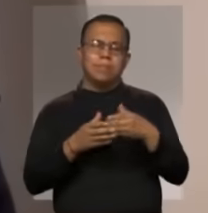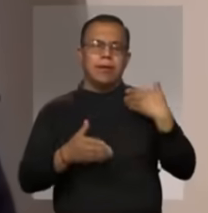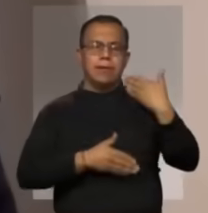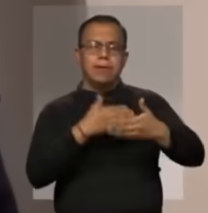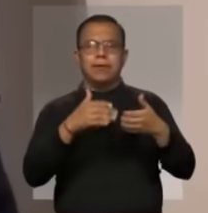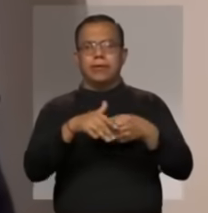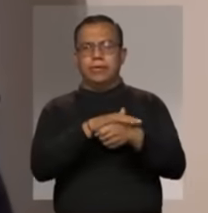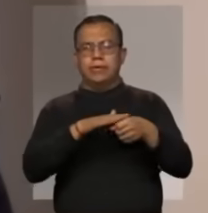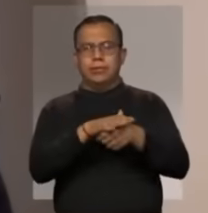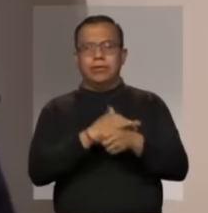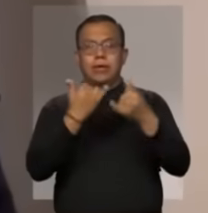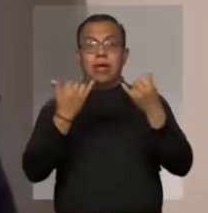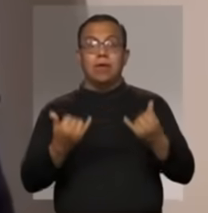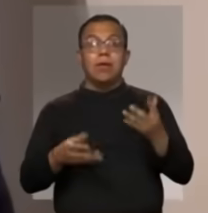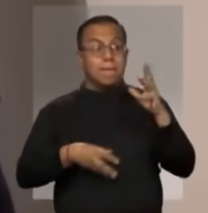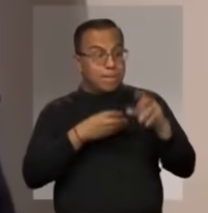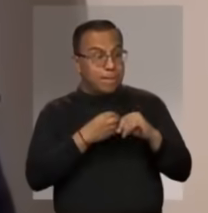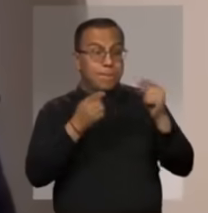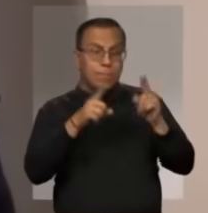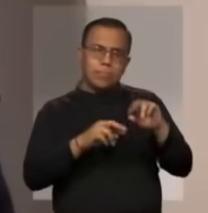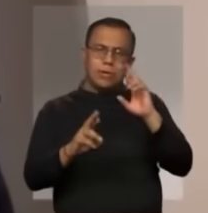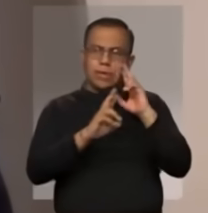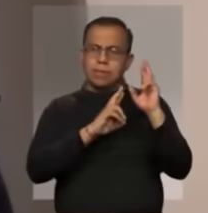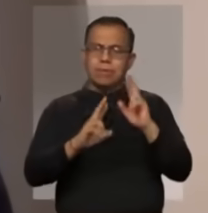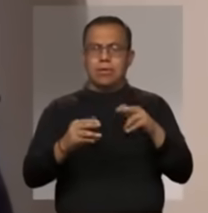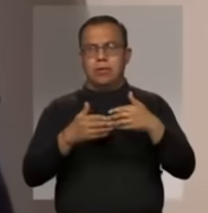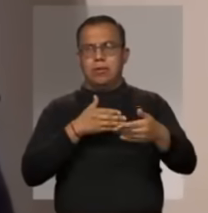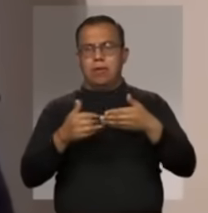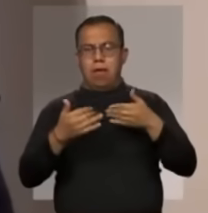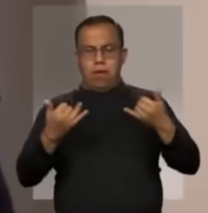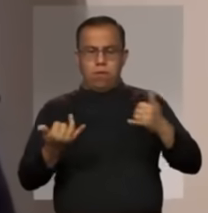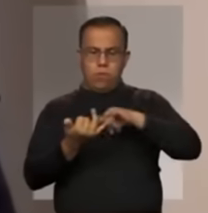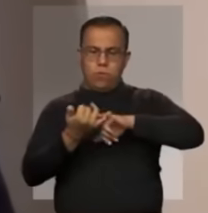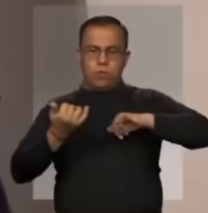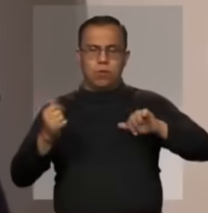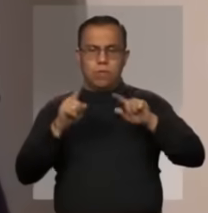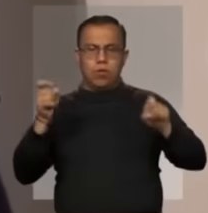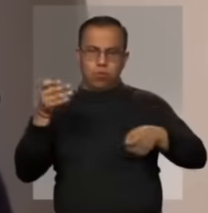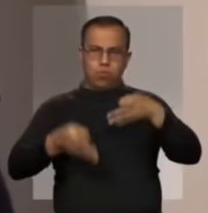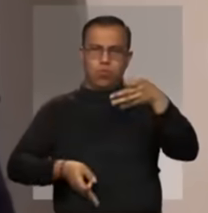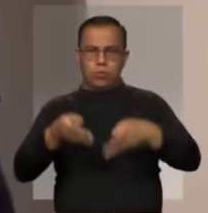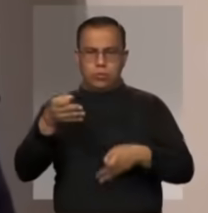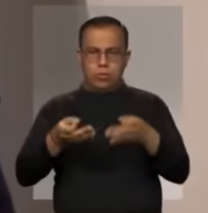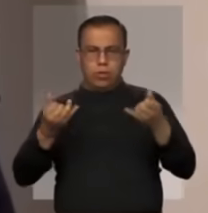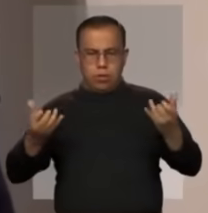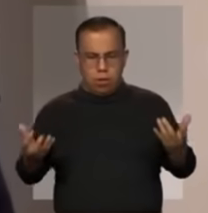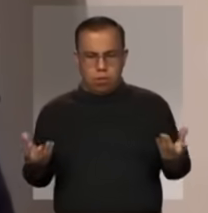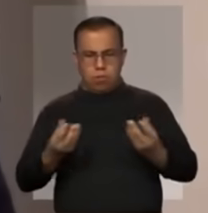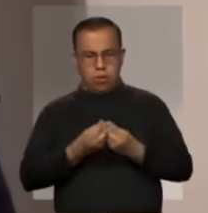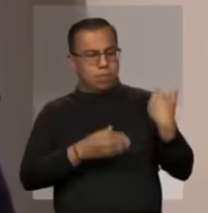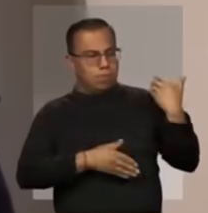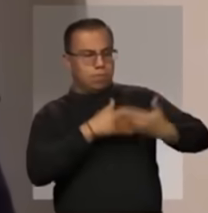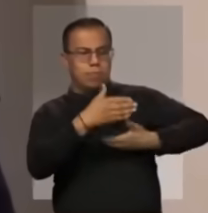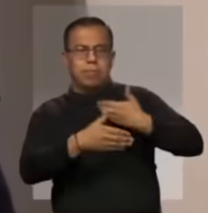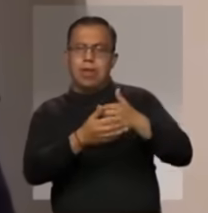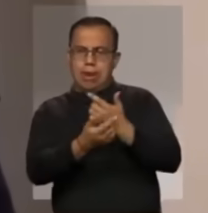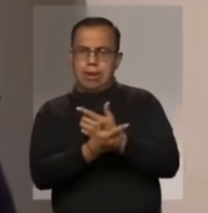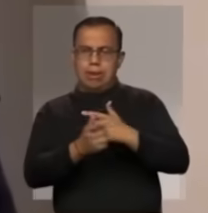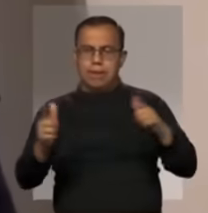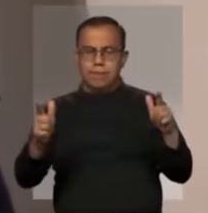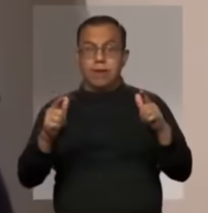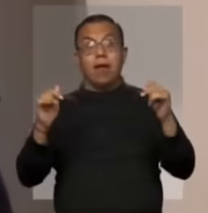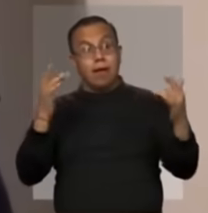contienda democrática. También se trata de respetar la independencia y la autonomía judicial. Y también se trata de que se pueda ejercer